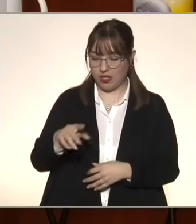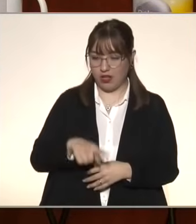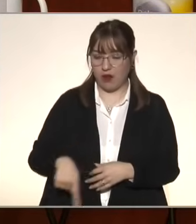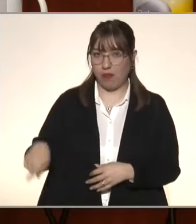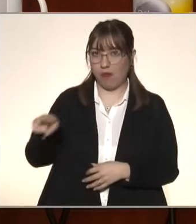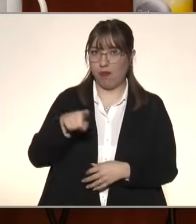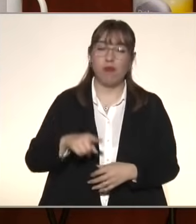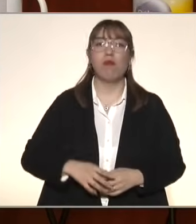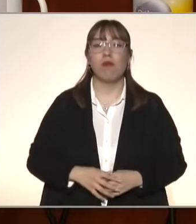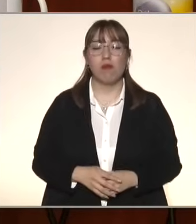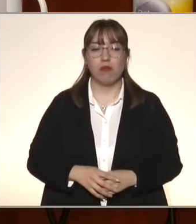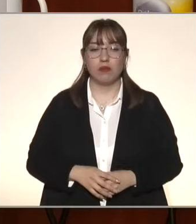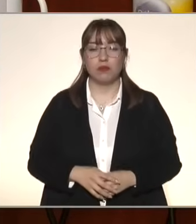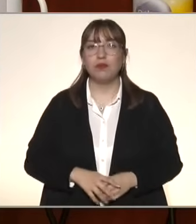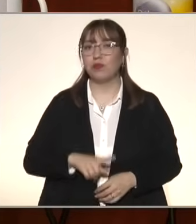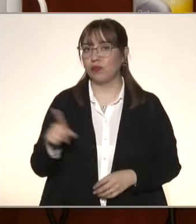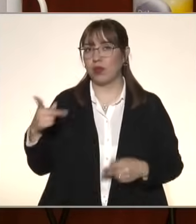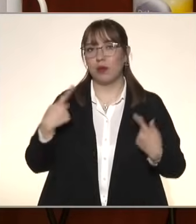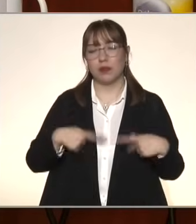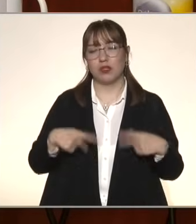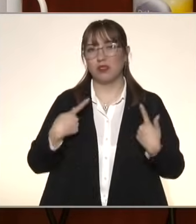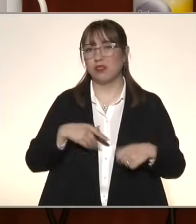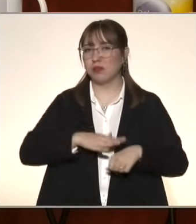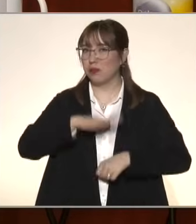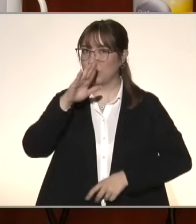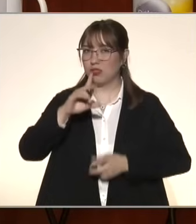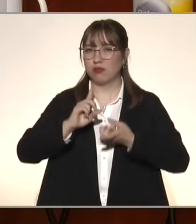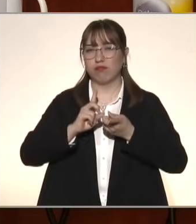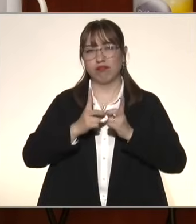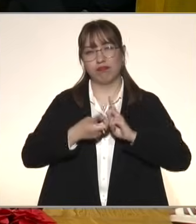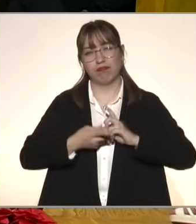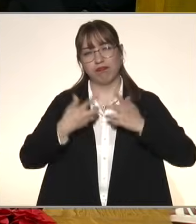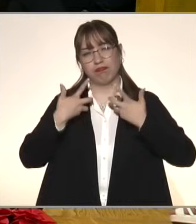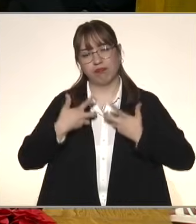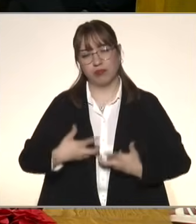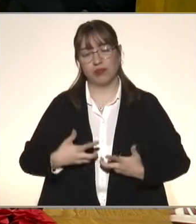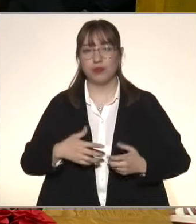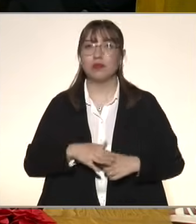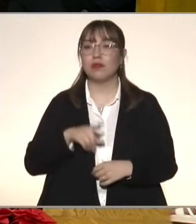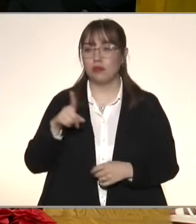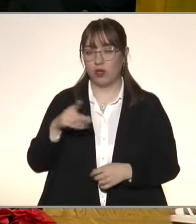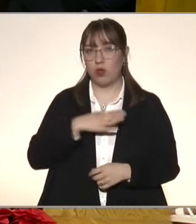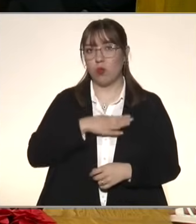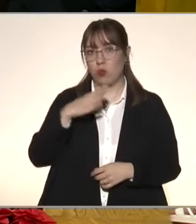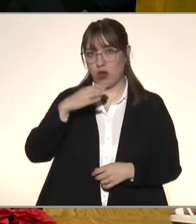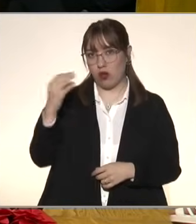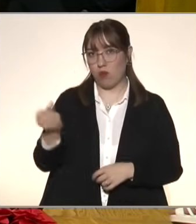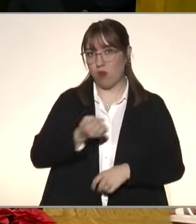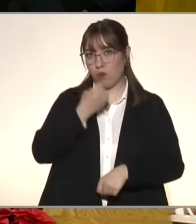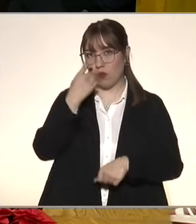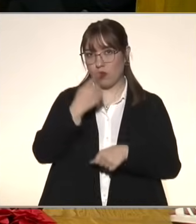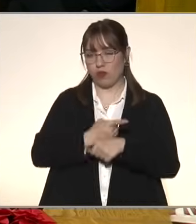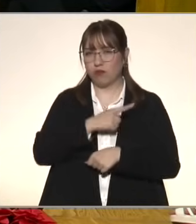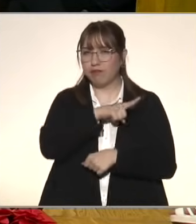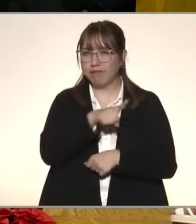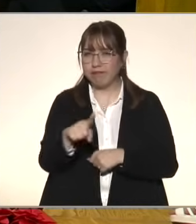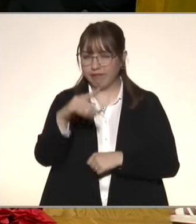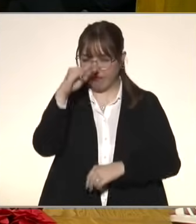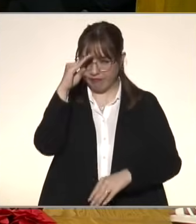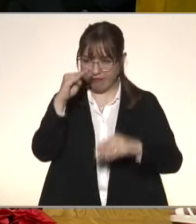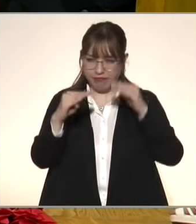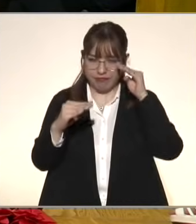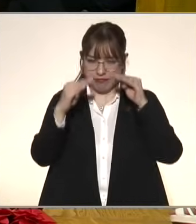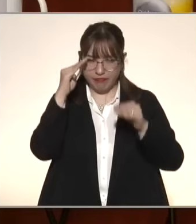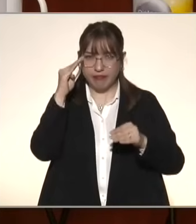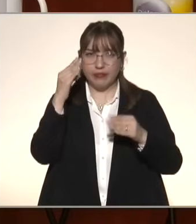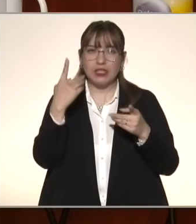más síntomas depresivos, ¿no? Entonces, es un buen momento para hacer conciencia de cuáles son esos